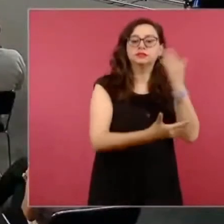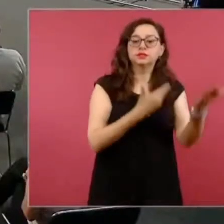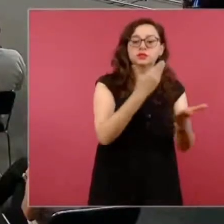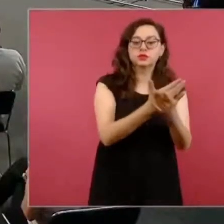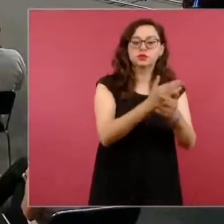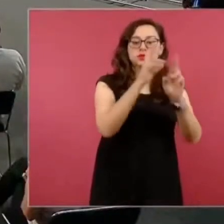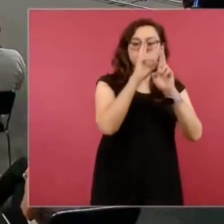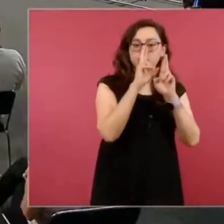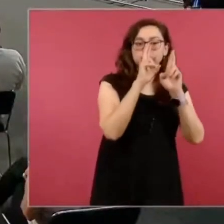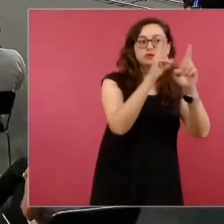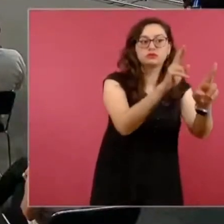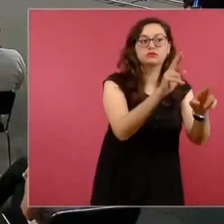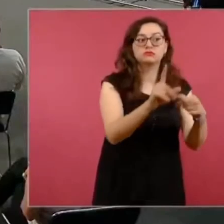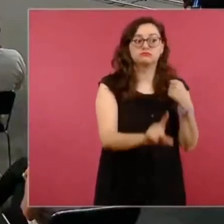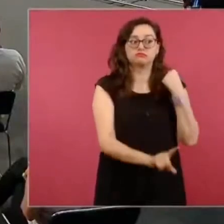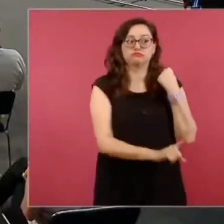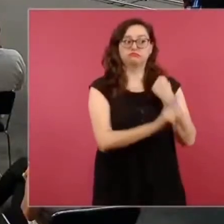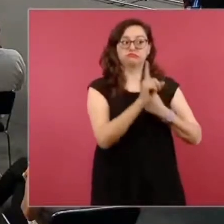va creciendo